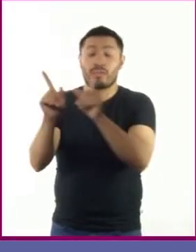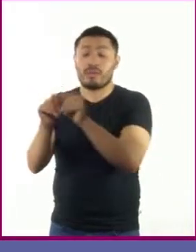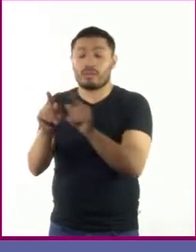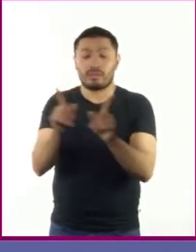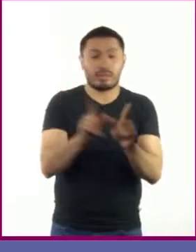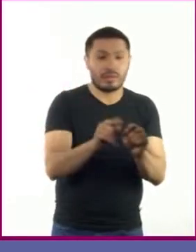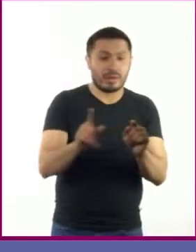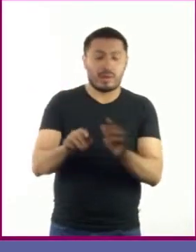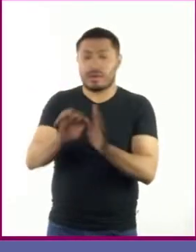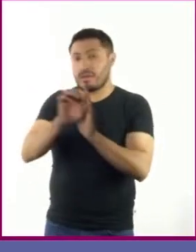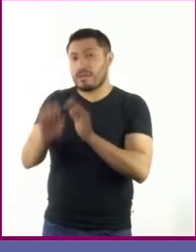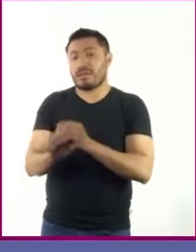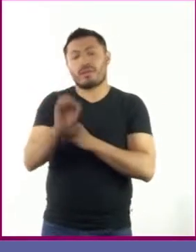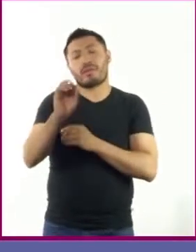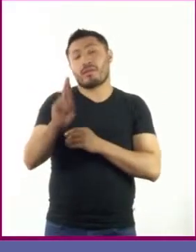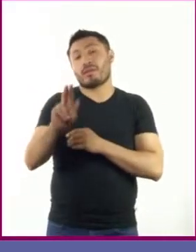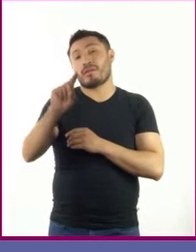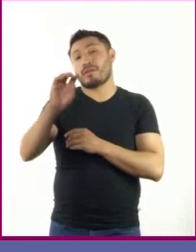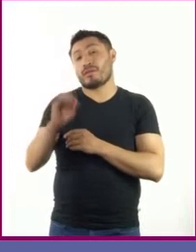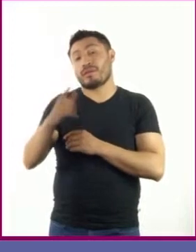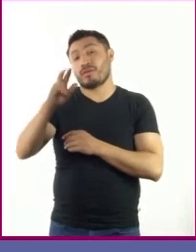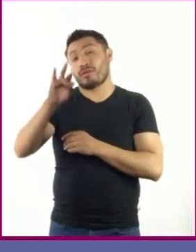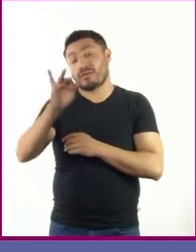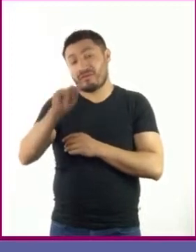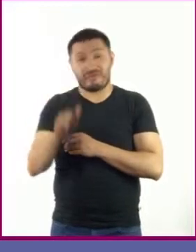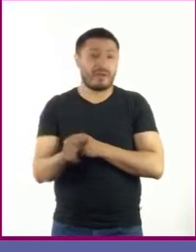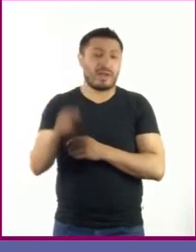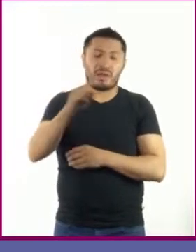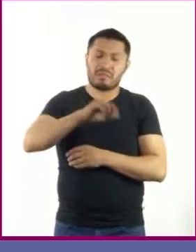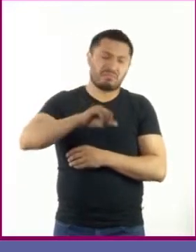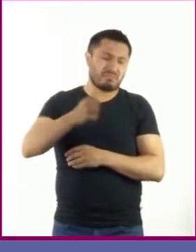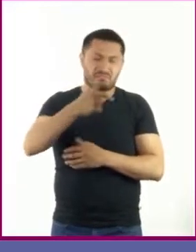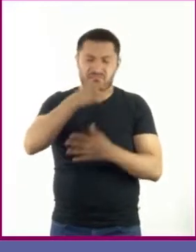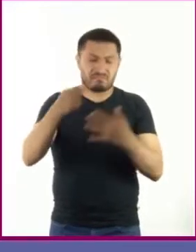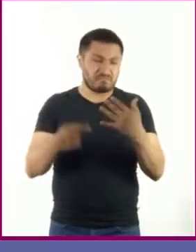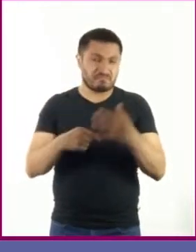señalar faltas de ortografía, de puntuación, etc.